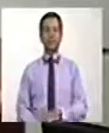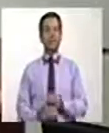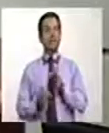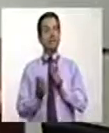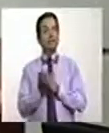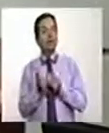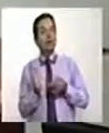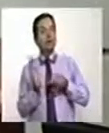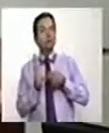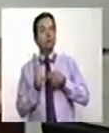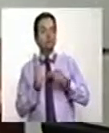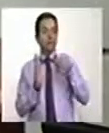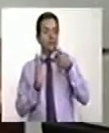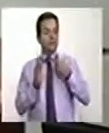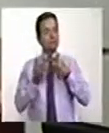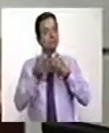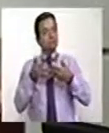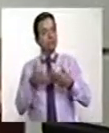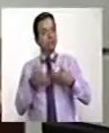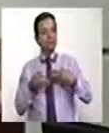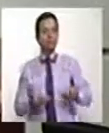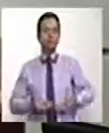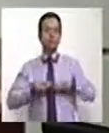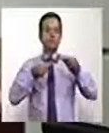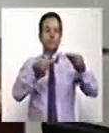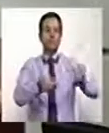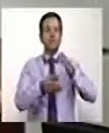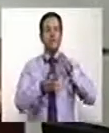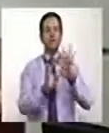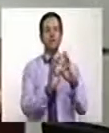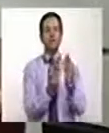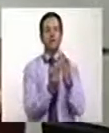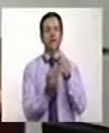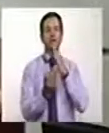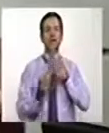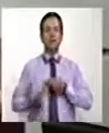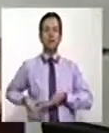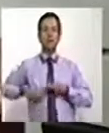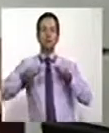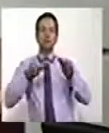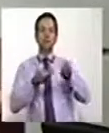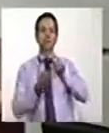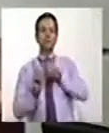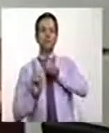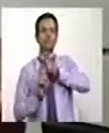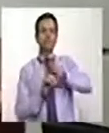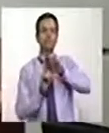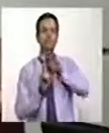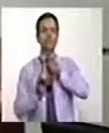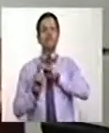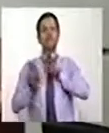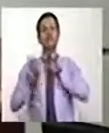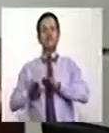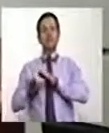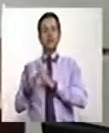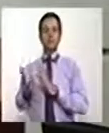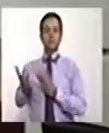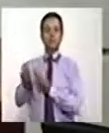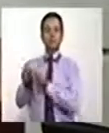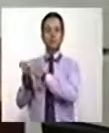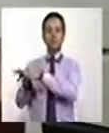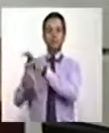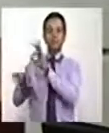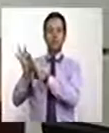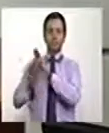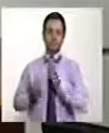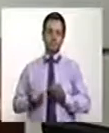en nota de estilo será entregada a su familia por los honorables senadores proponentes delegados por la mesa directiva de la